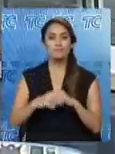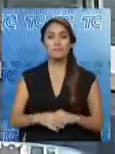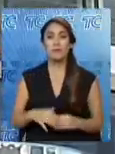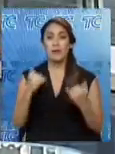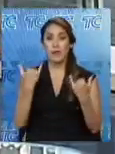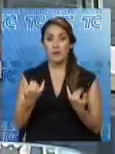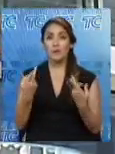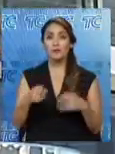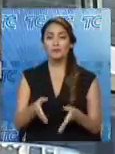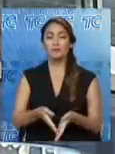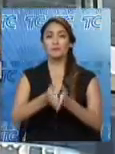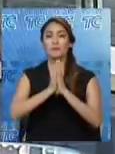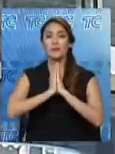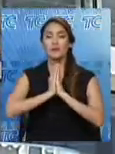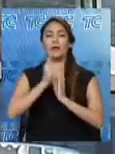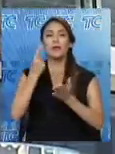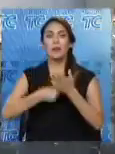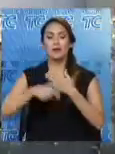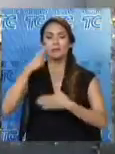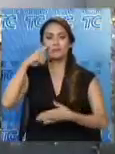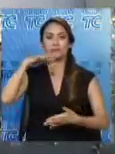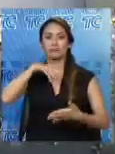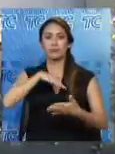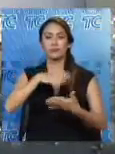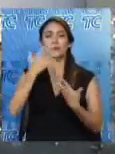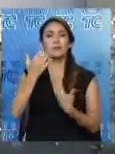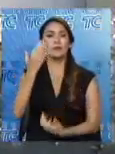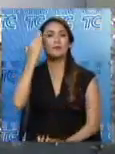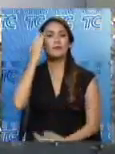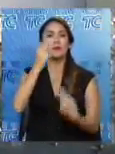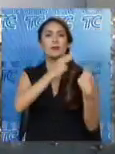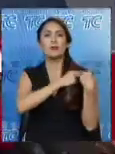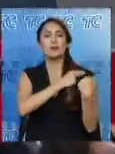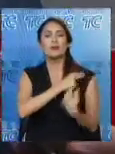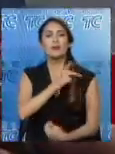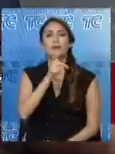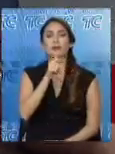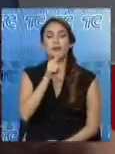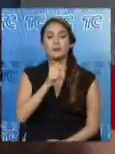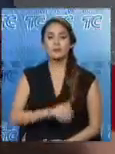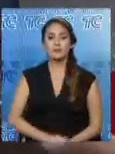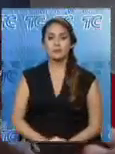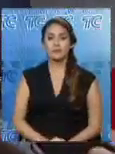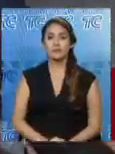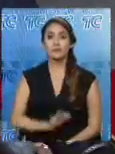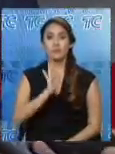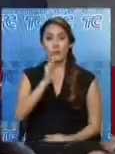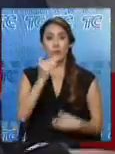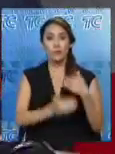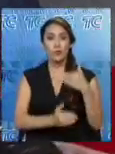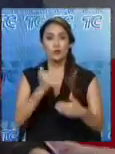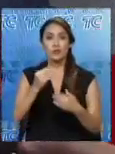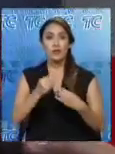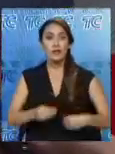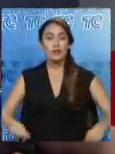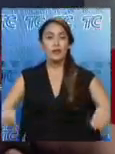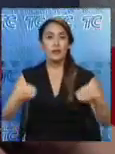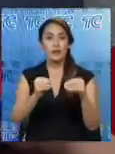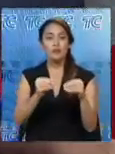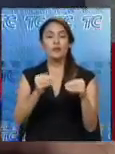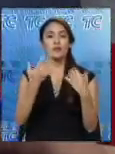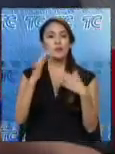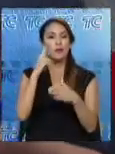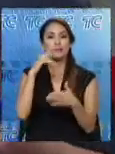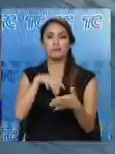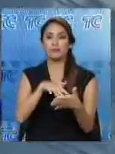que solicitó que se efectúe un examen especial para determinar responsabilidades. El proceso de compra que se hizo de esos terrenos, ya el examen